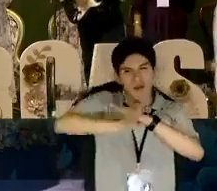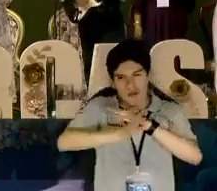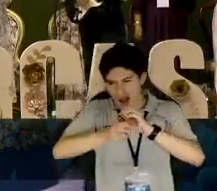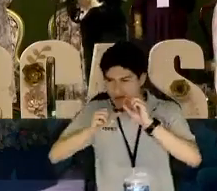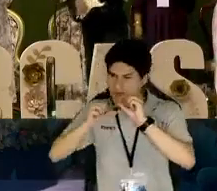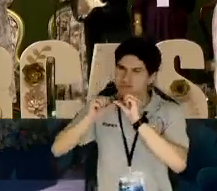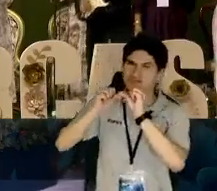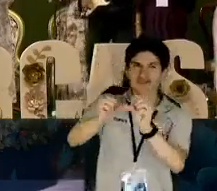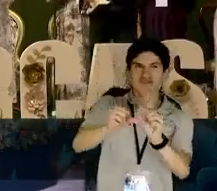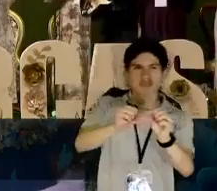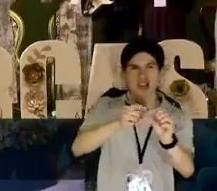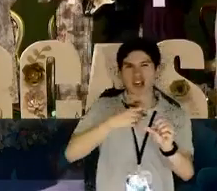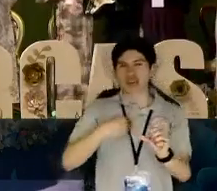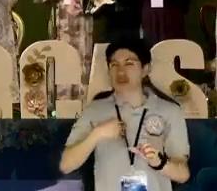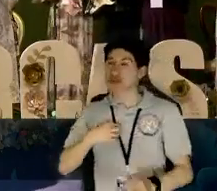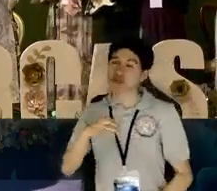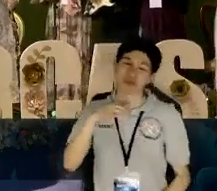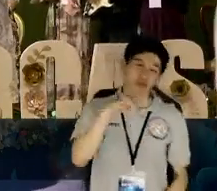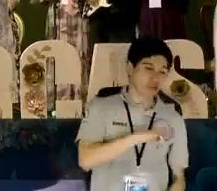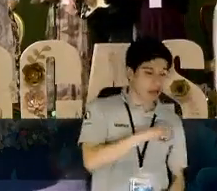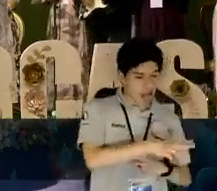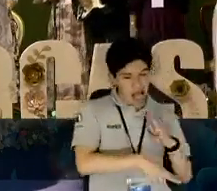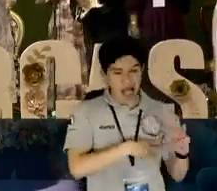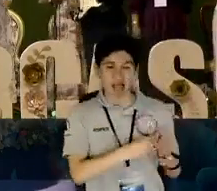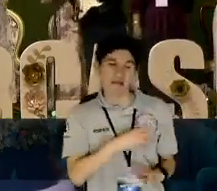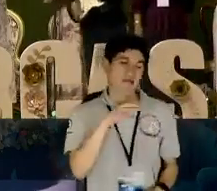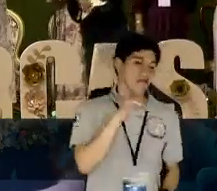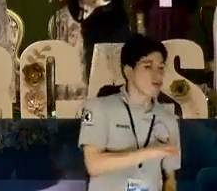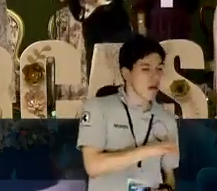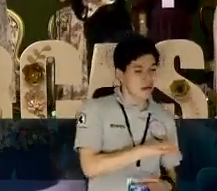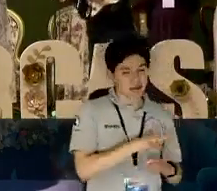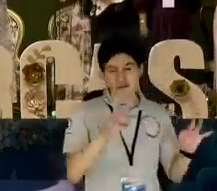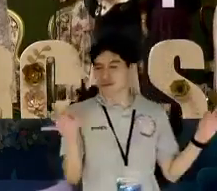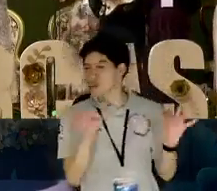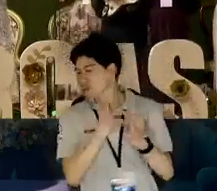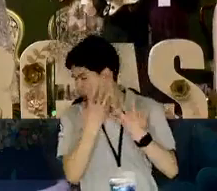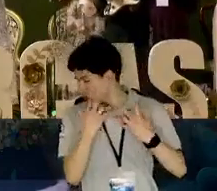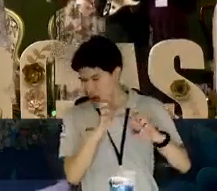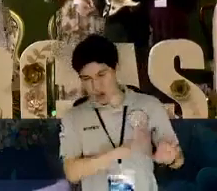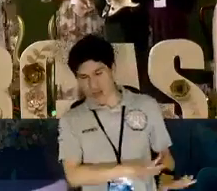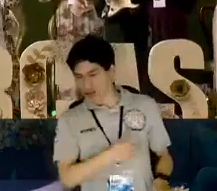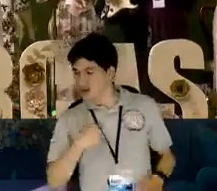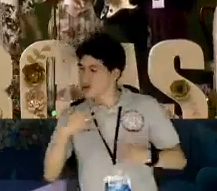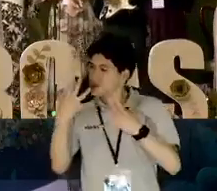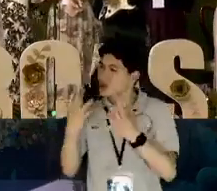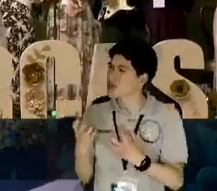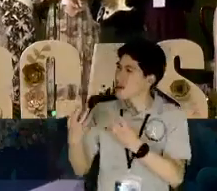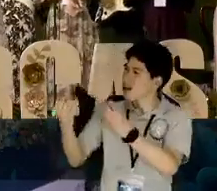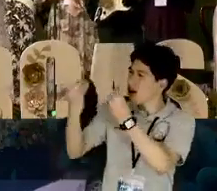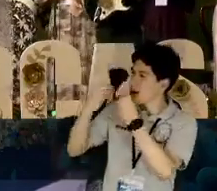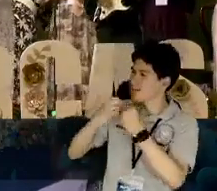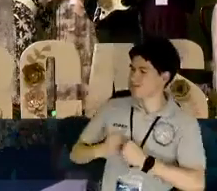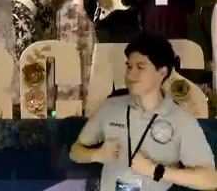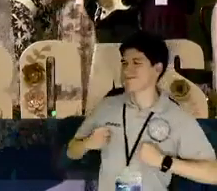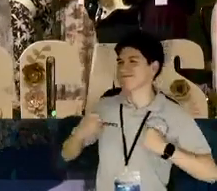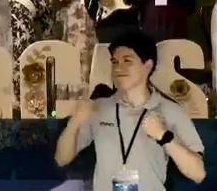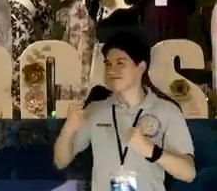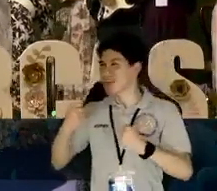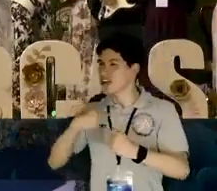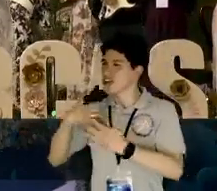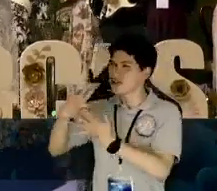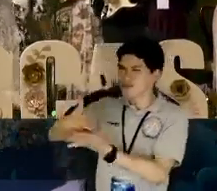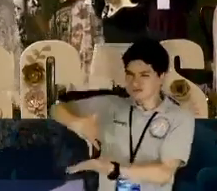Yo no me quiero quedar. Yo no me quiero quedar, Señor. Yo me quiero nutrir, Dios. Yo me quiero